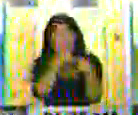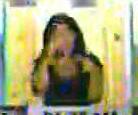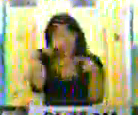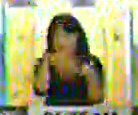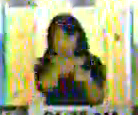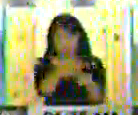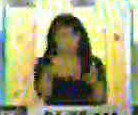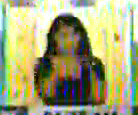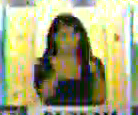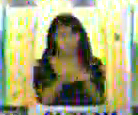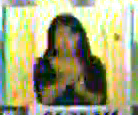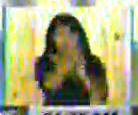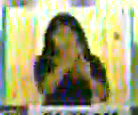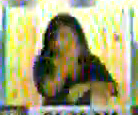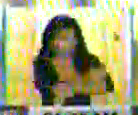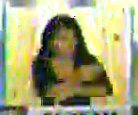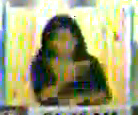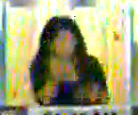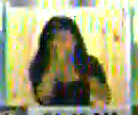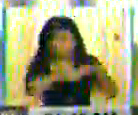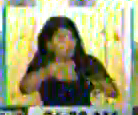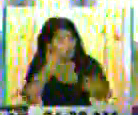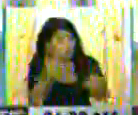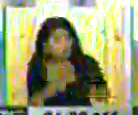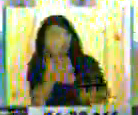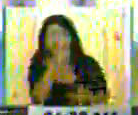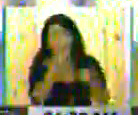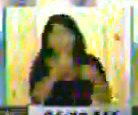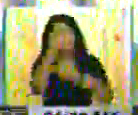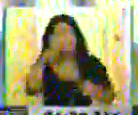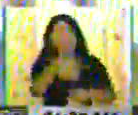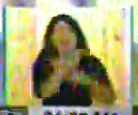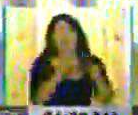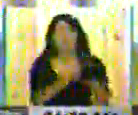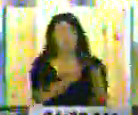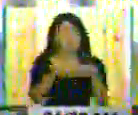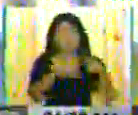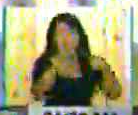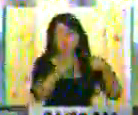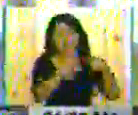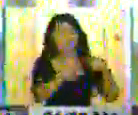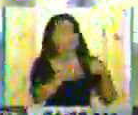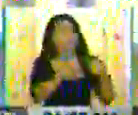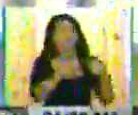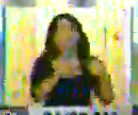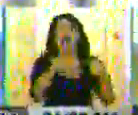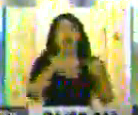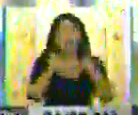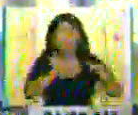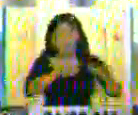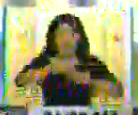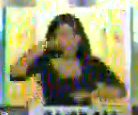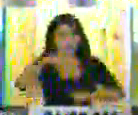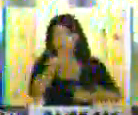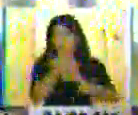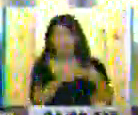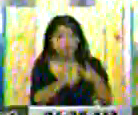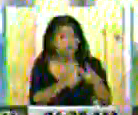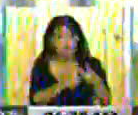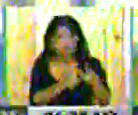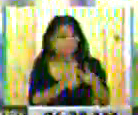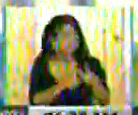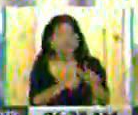un pueblo organizado. Lo han demostrado en las marchas pírricas. No tiene la Fuerza Armada Nacional y son unos cobardes porque lo han